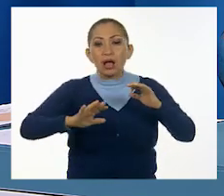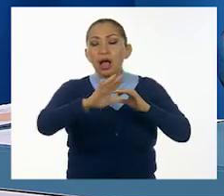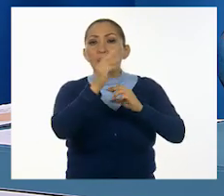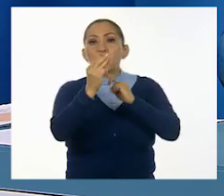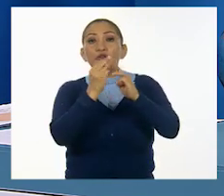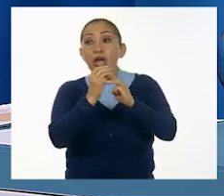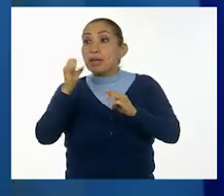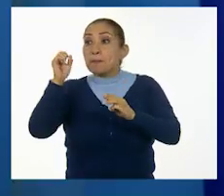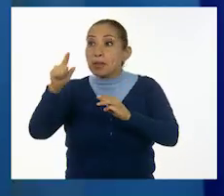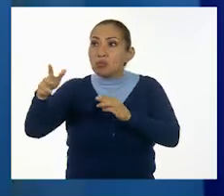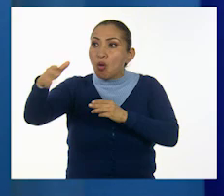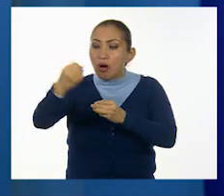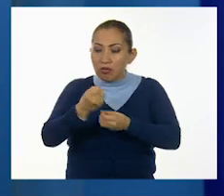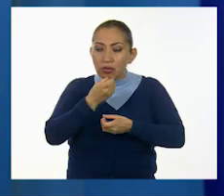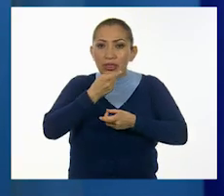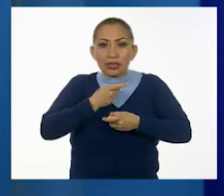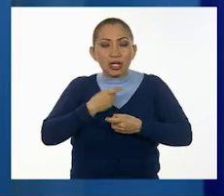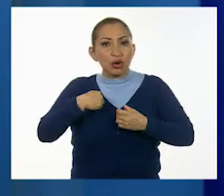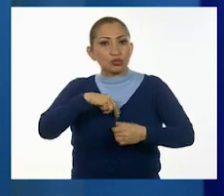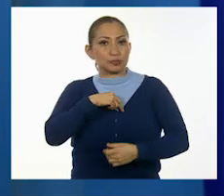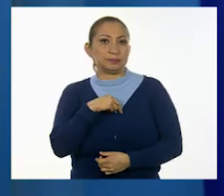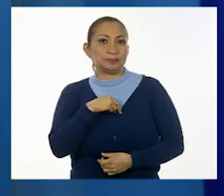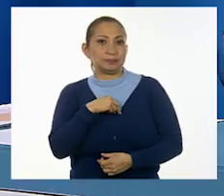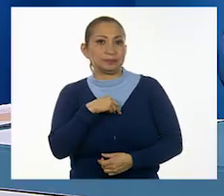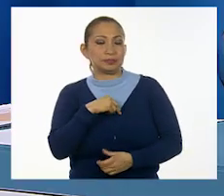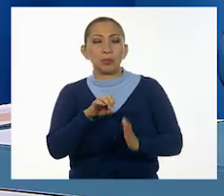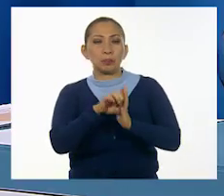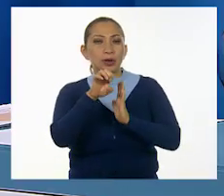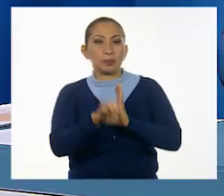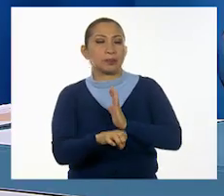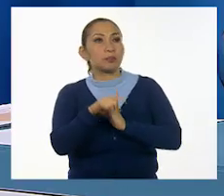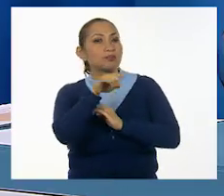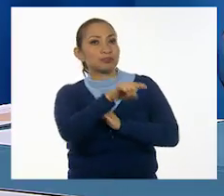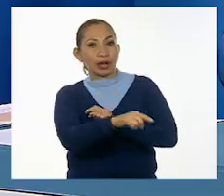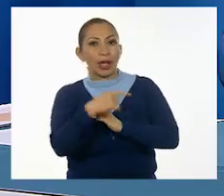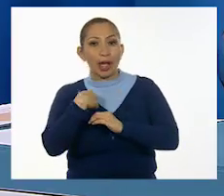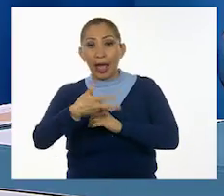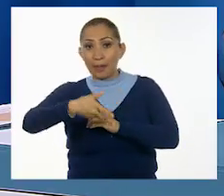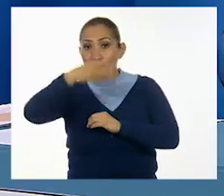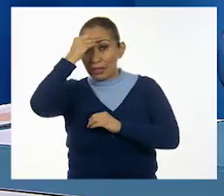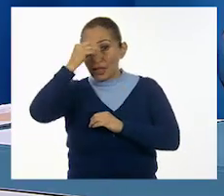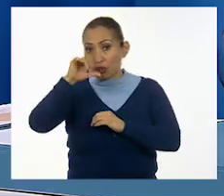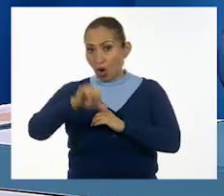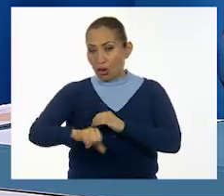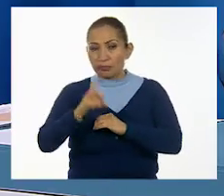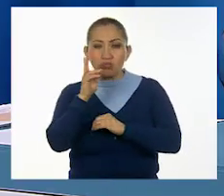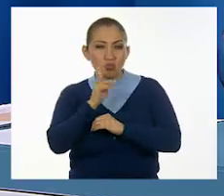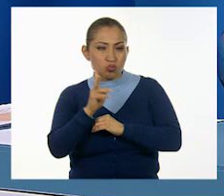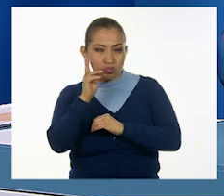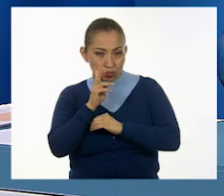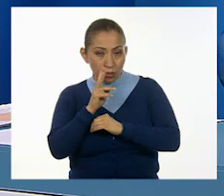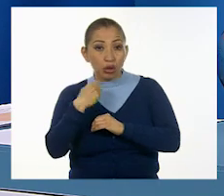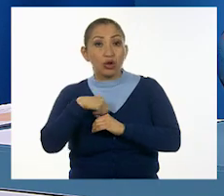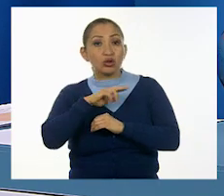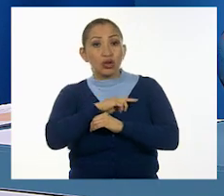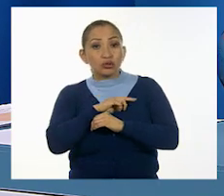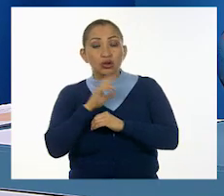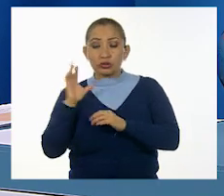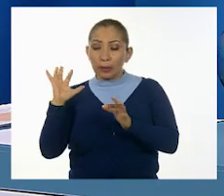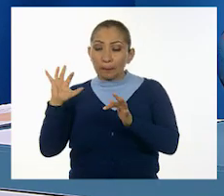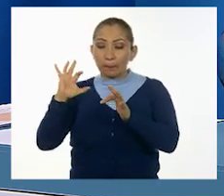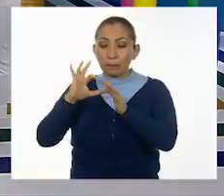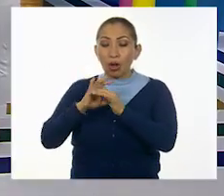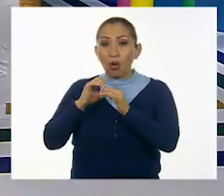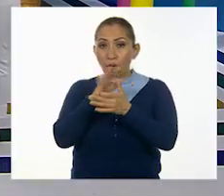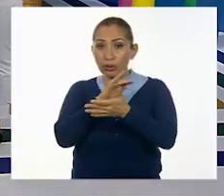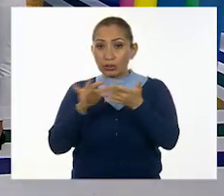todo lo que el mundo tiene que comunicarnos a nosotros. Como en el caso, por ejemplo, de nuestro aprendizaje que estamos explorando. Nosotros estamos retomando